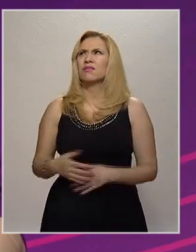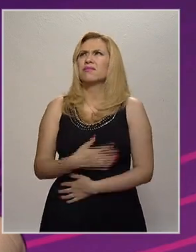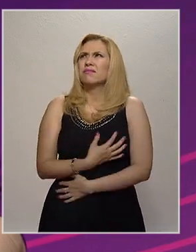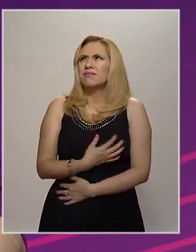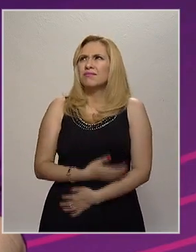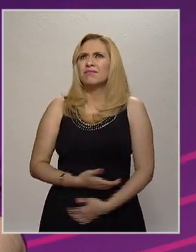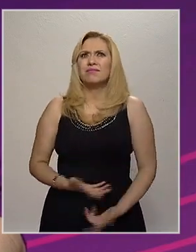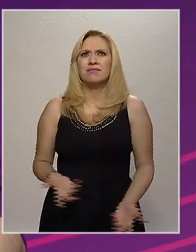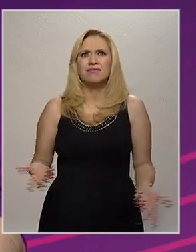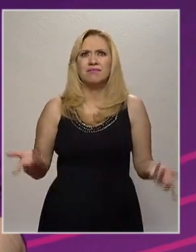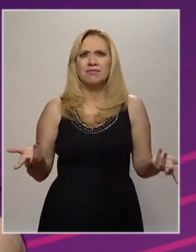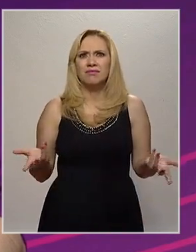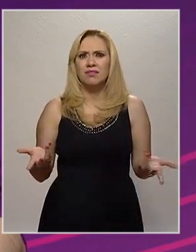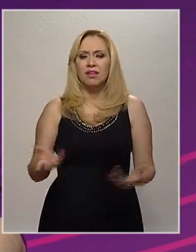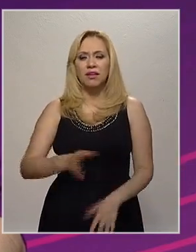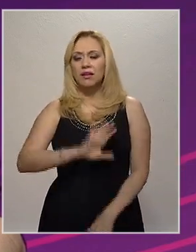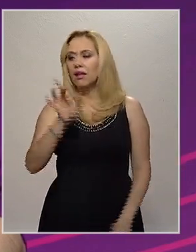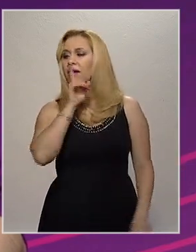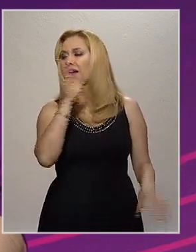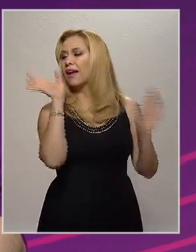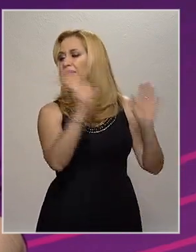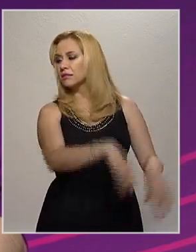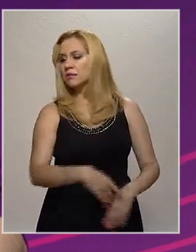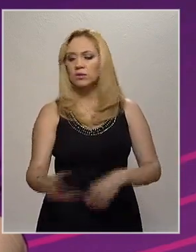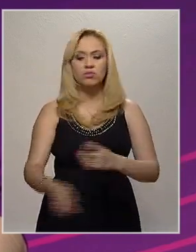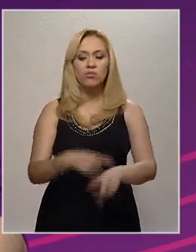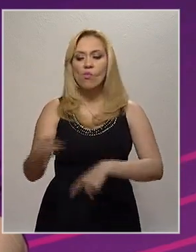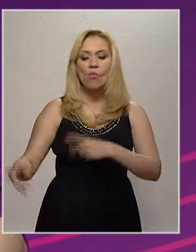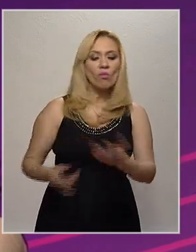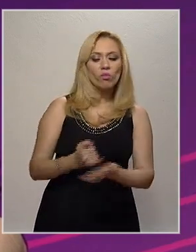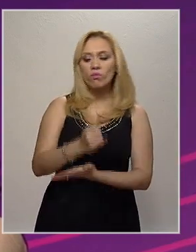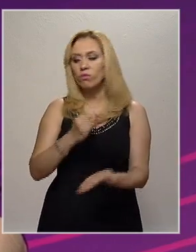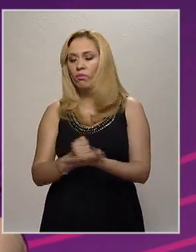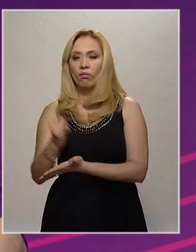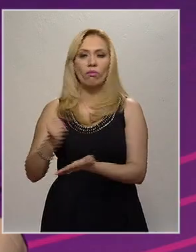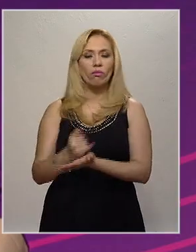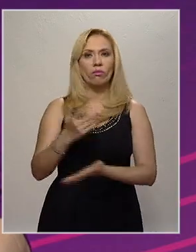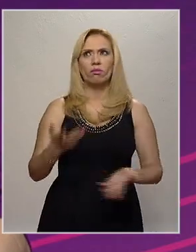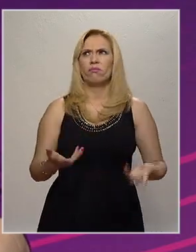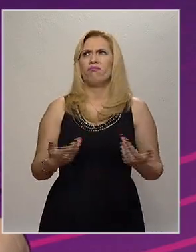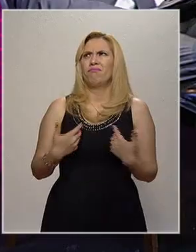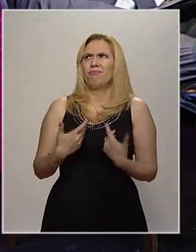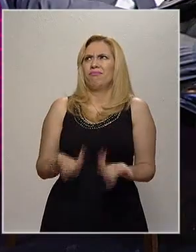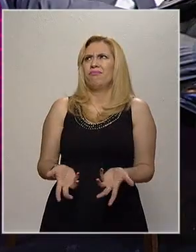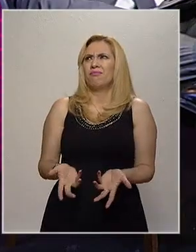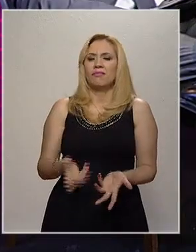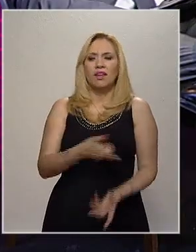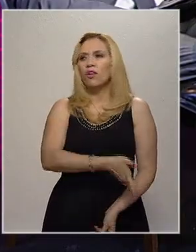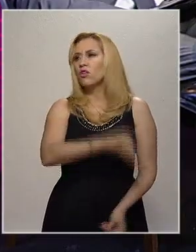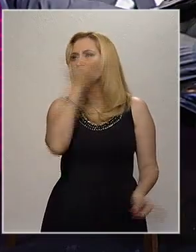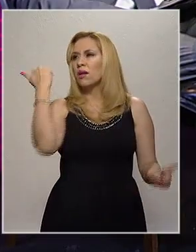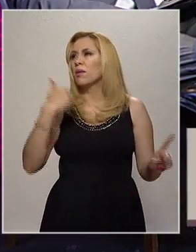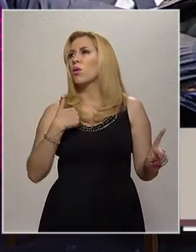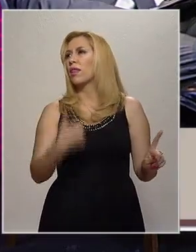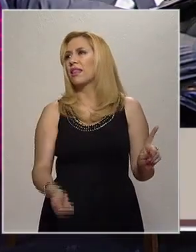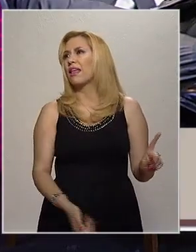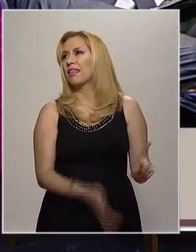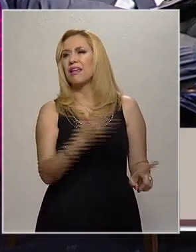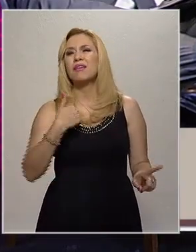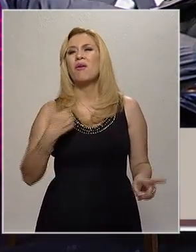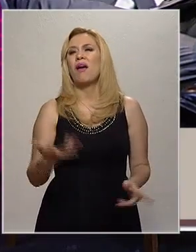infantilizando o, como dice Marcia, nulificando a las personas, asumiendo que puedo decidir por ellas, asumiendo que no saben qué es lo que les